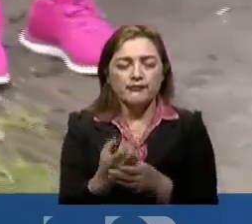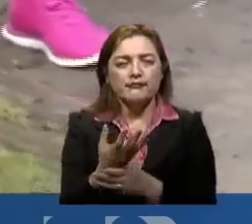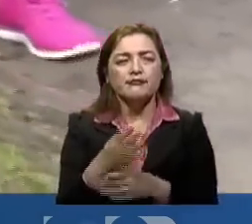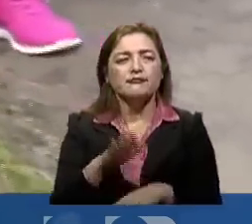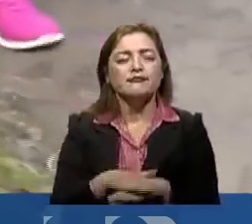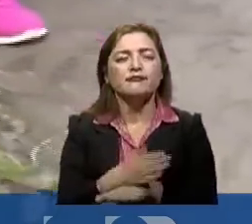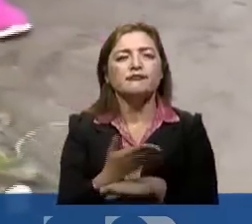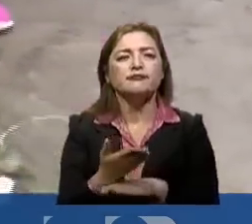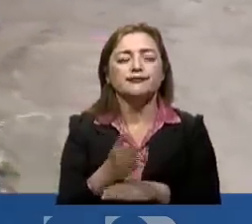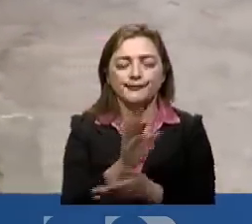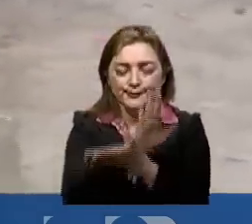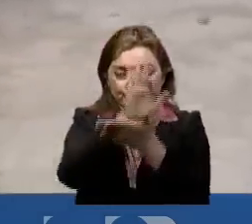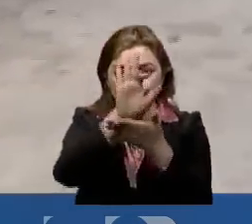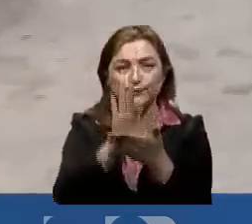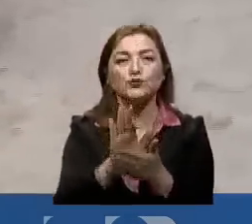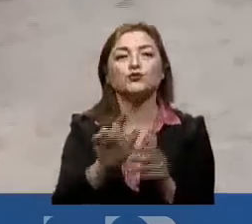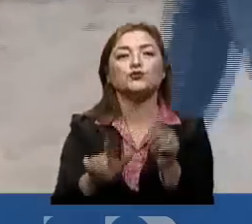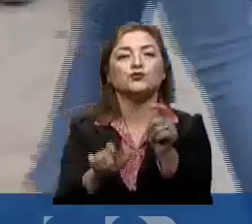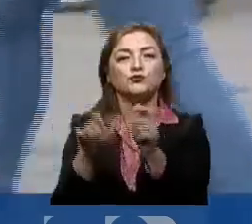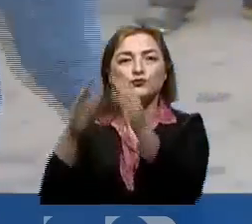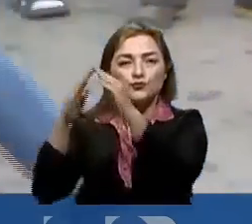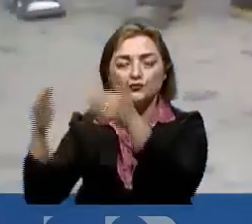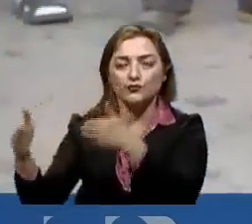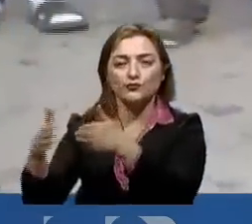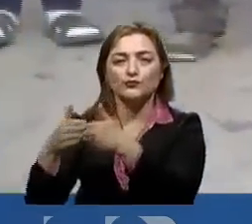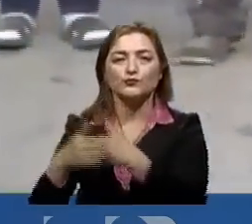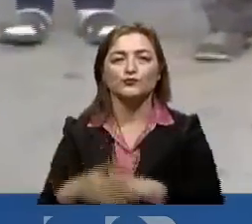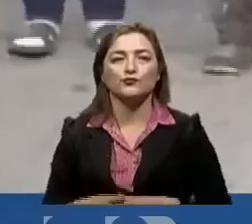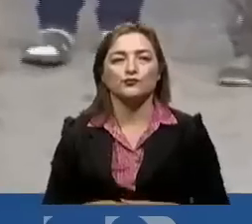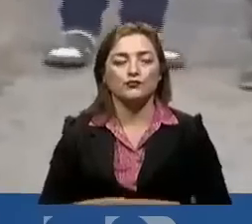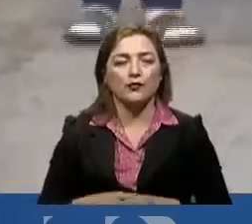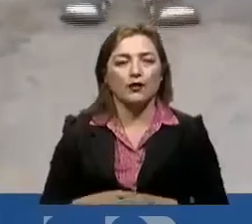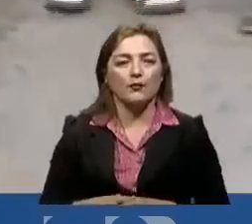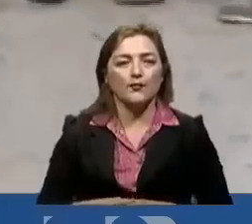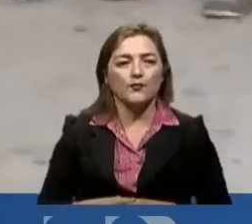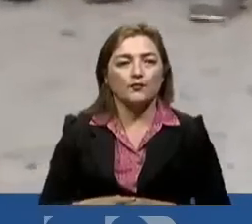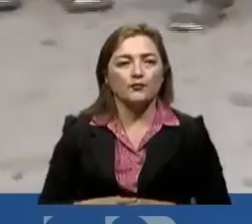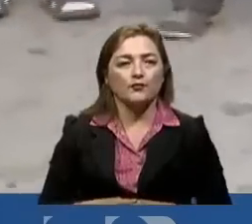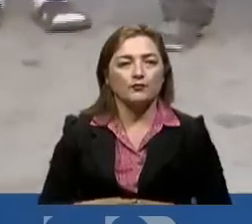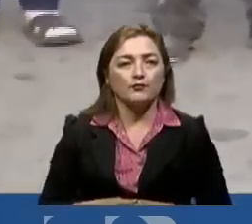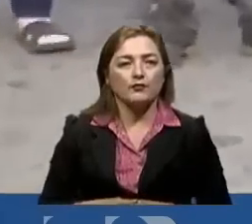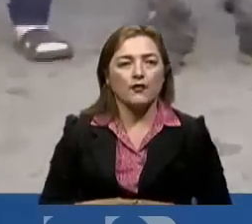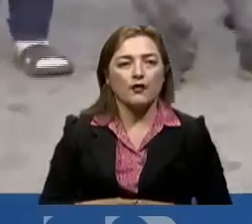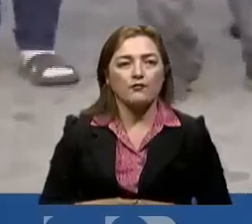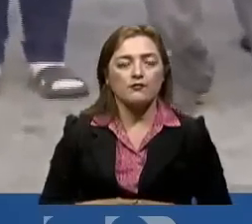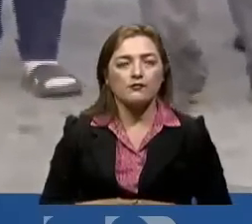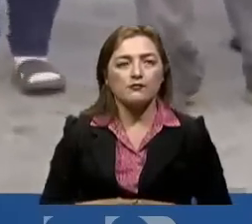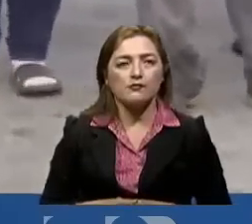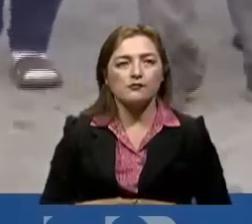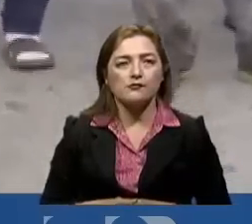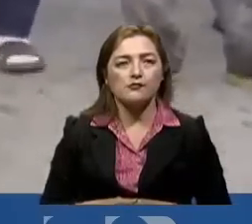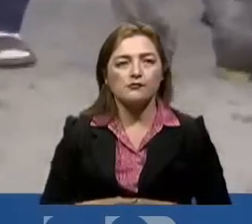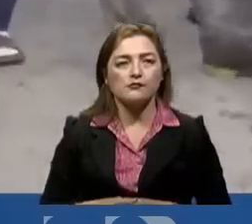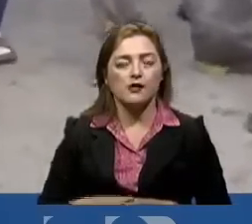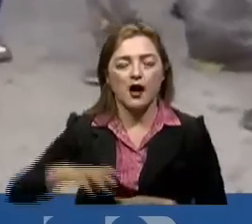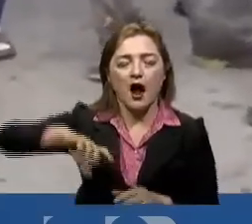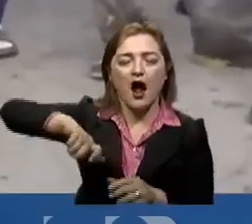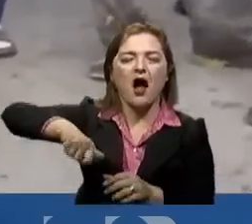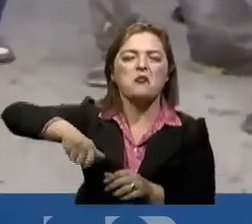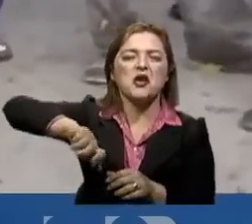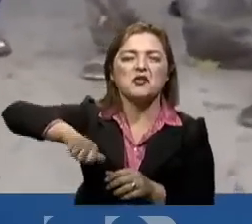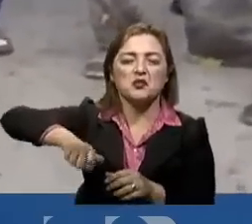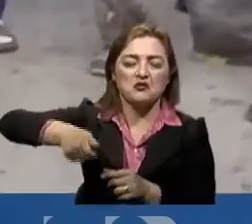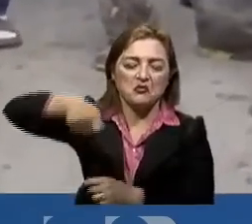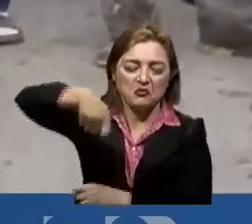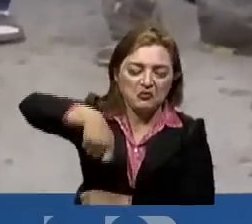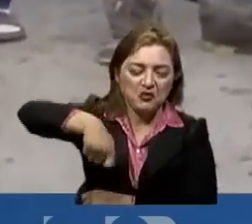agua, y hemos escuchado también los testimonios de los moradores. Podemos observar, así pasa. La llave está totalmente abierta, pero ellos